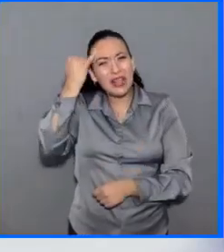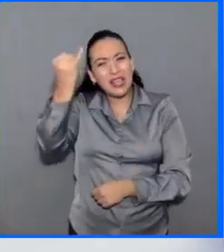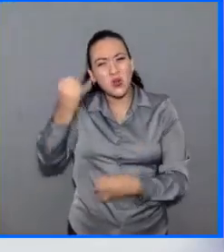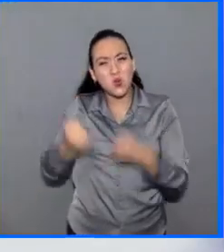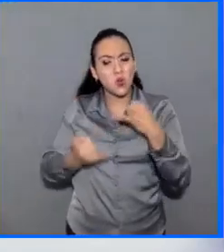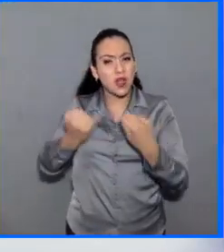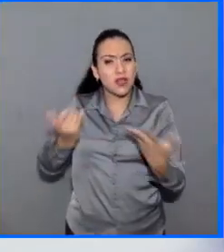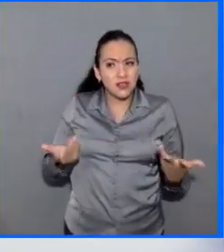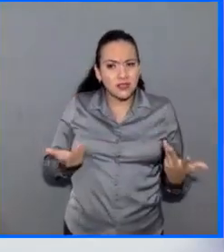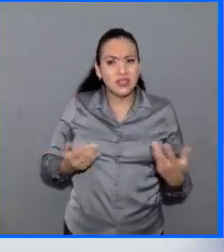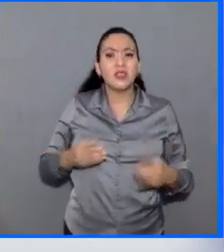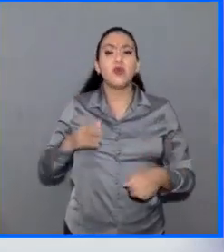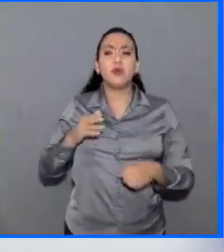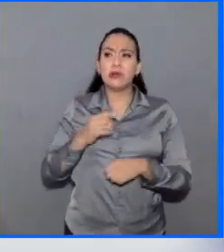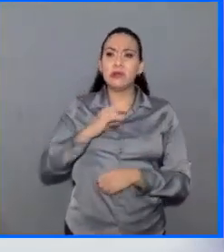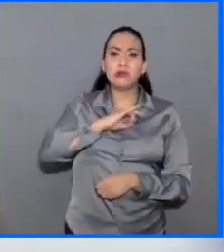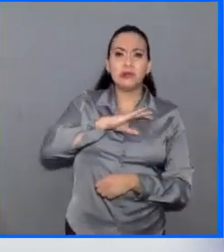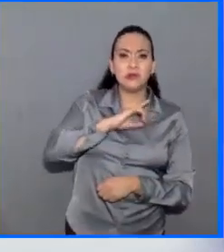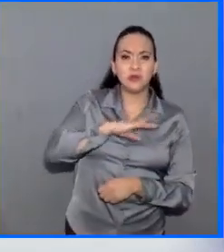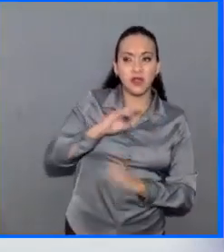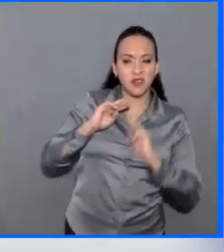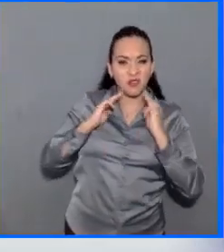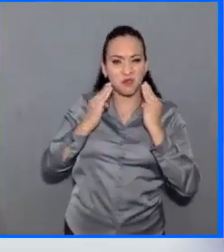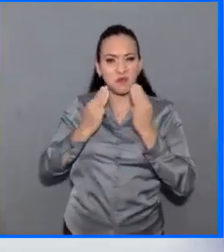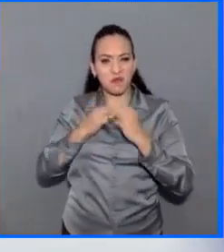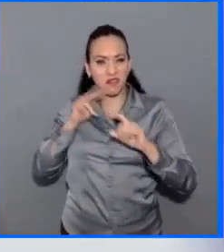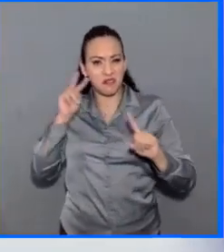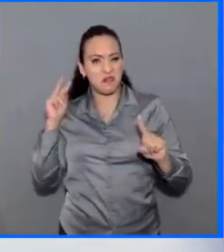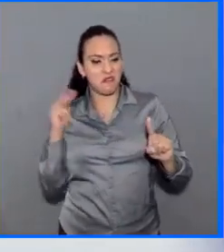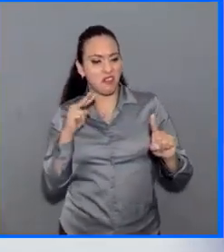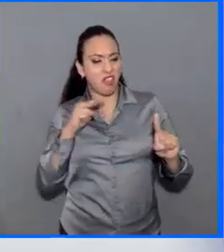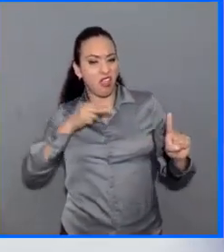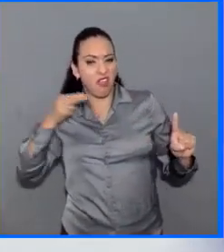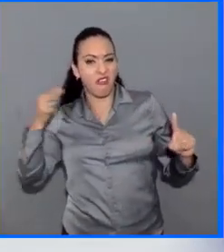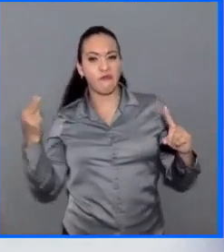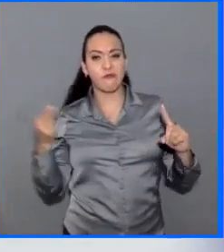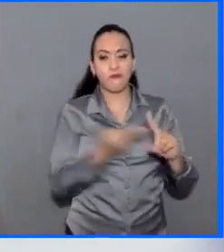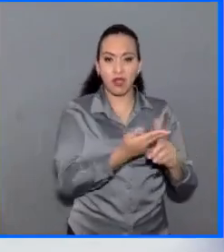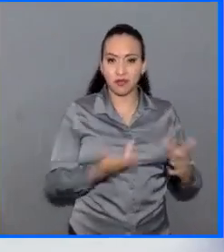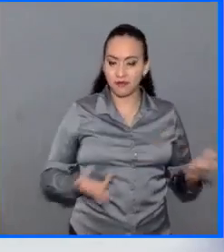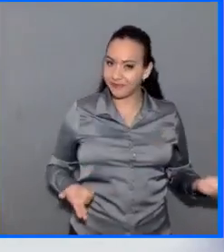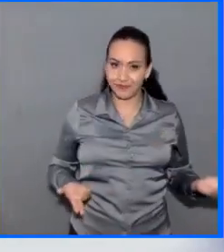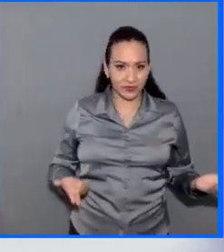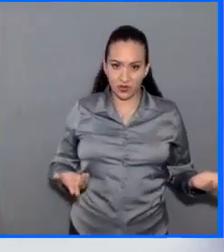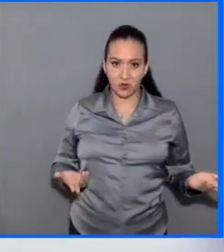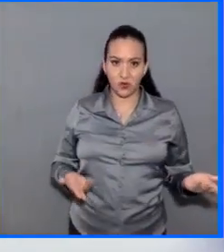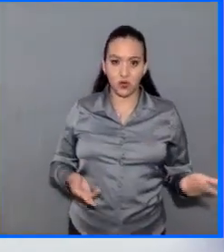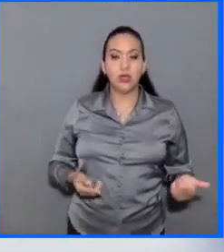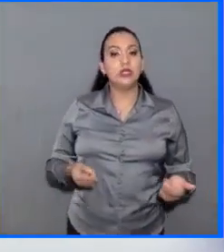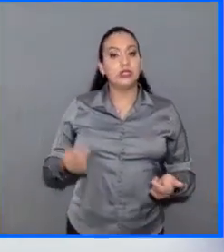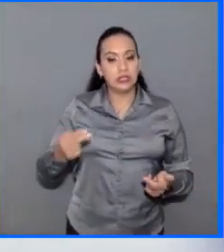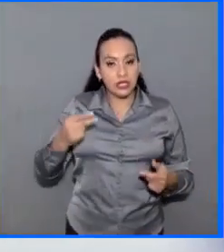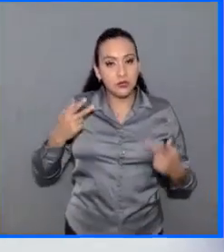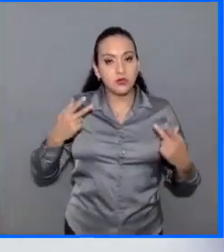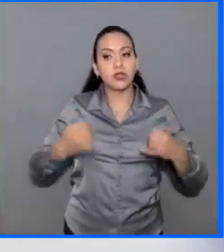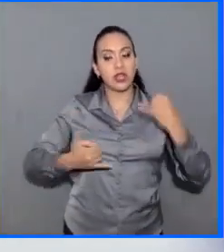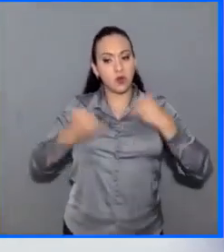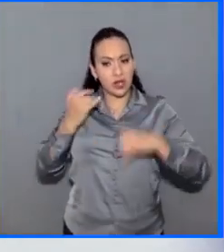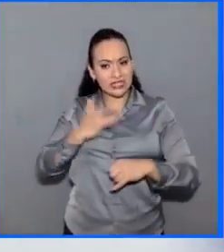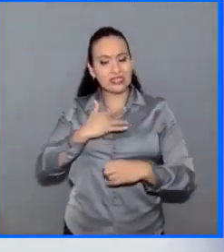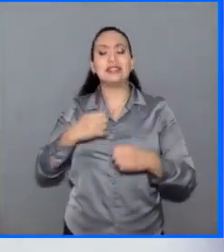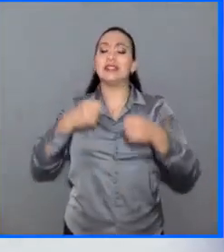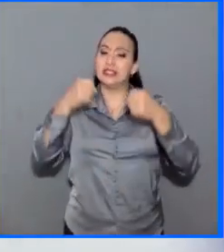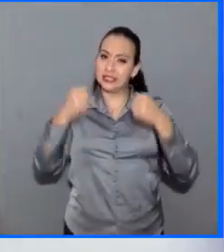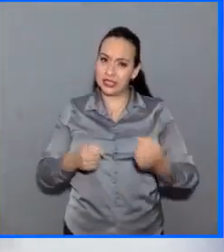de proteger, de darle seguridad, ¿verdad?, a nuestros jueces, a los magistrados